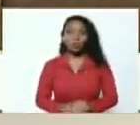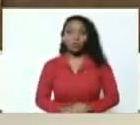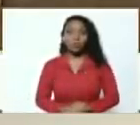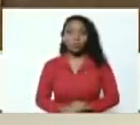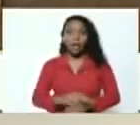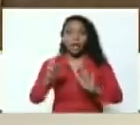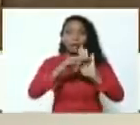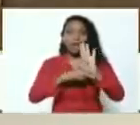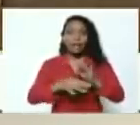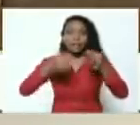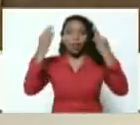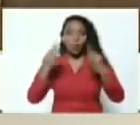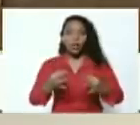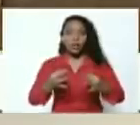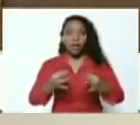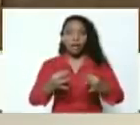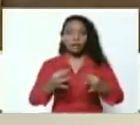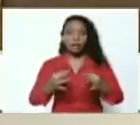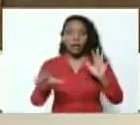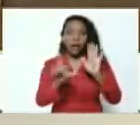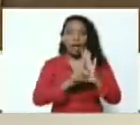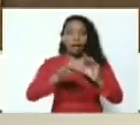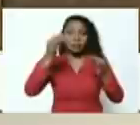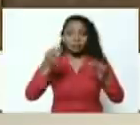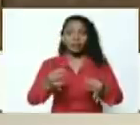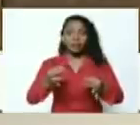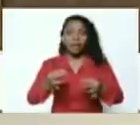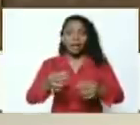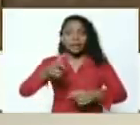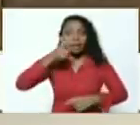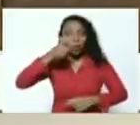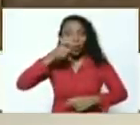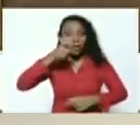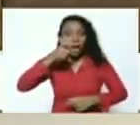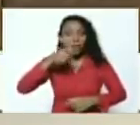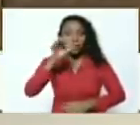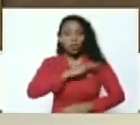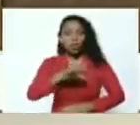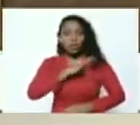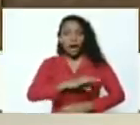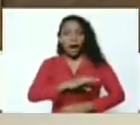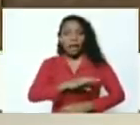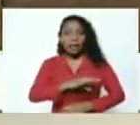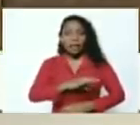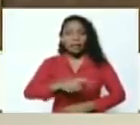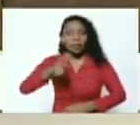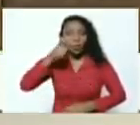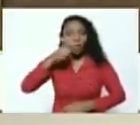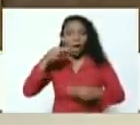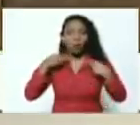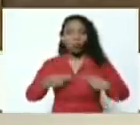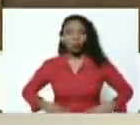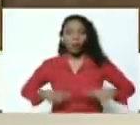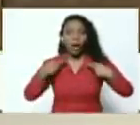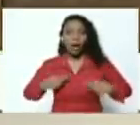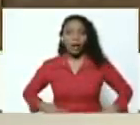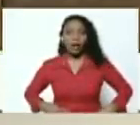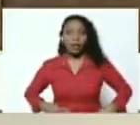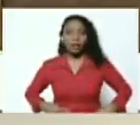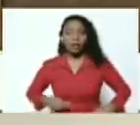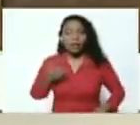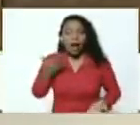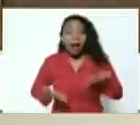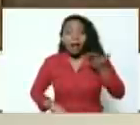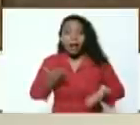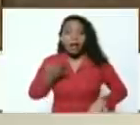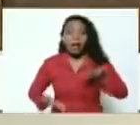seguridad jurídica, de seguridad social, de seguridad humana, de estabilidad